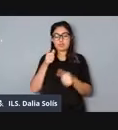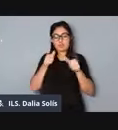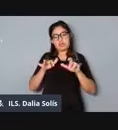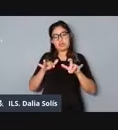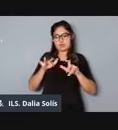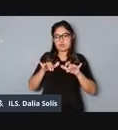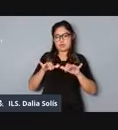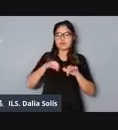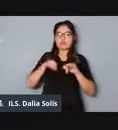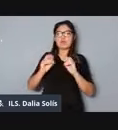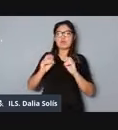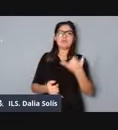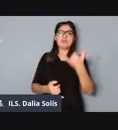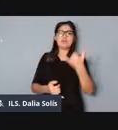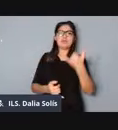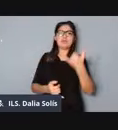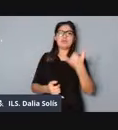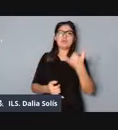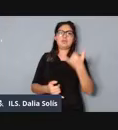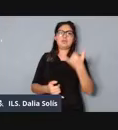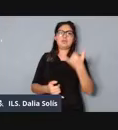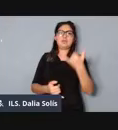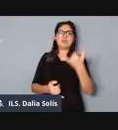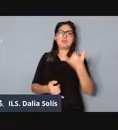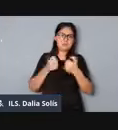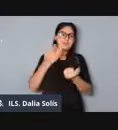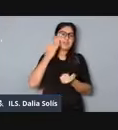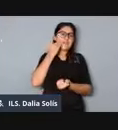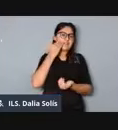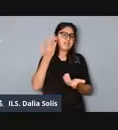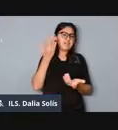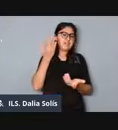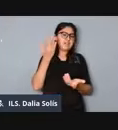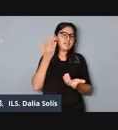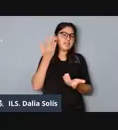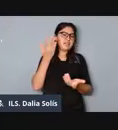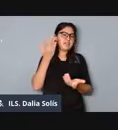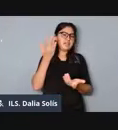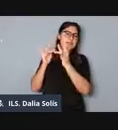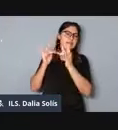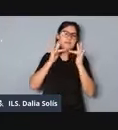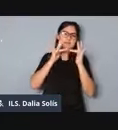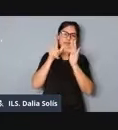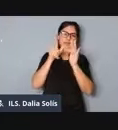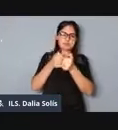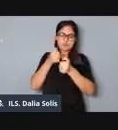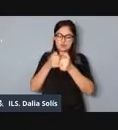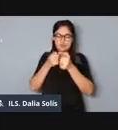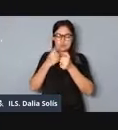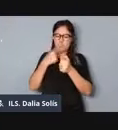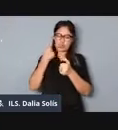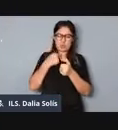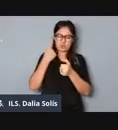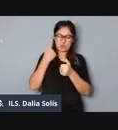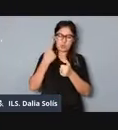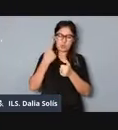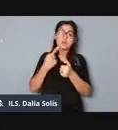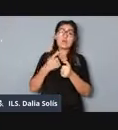en una red social, ¿no? Y estoy ahí muchas horas. Y de pronto algo me hace